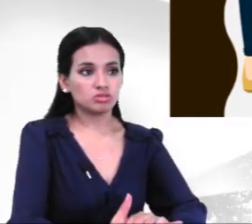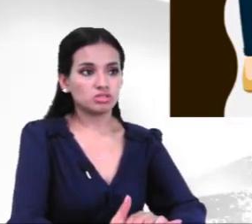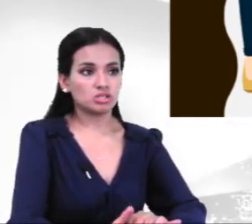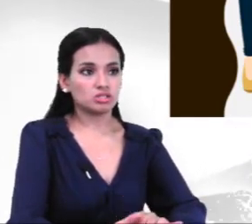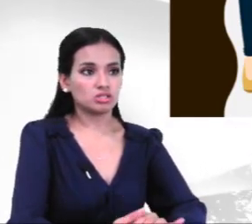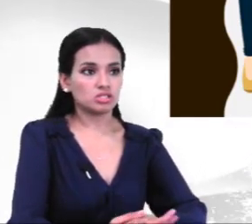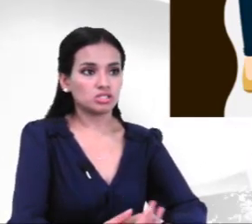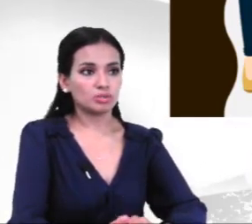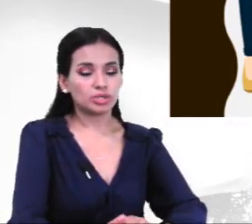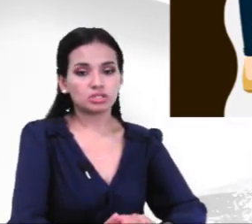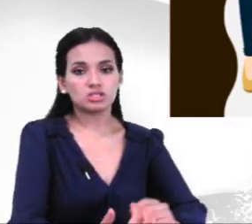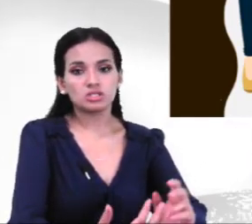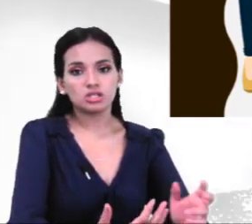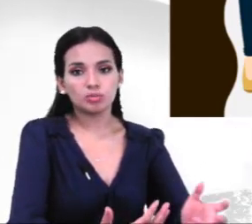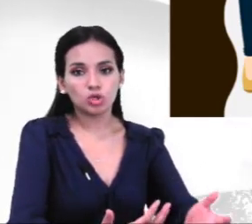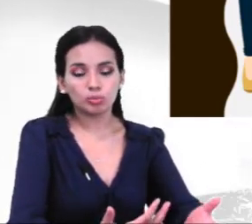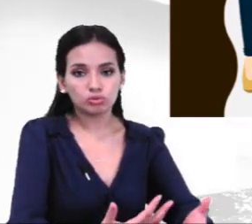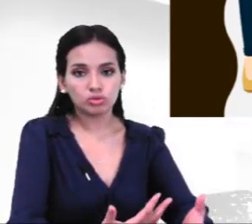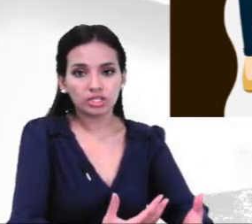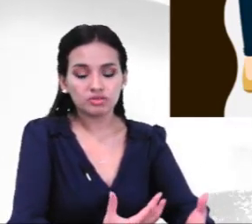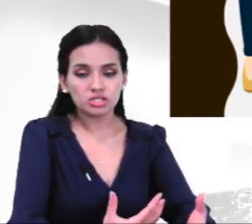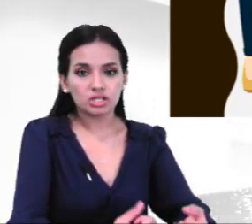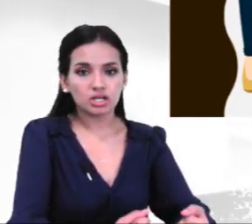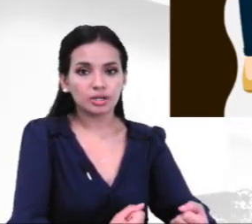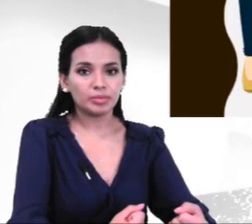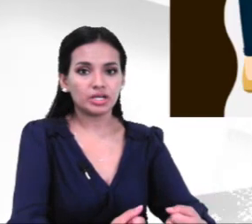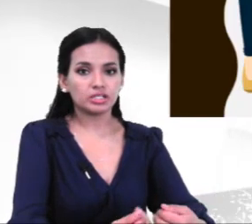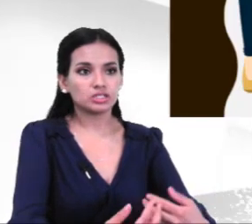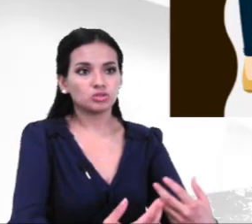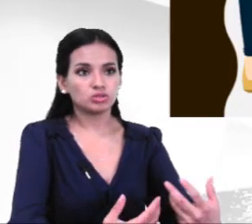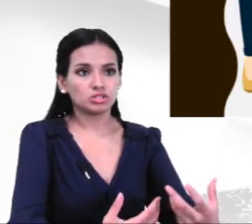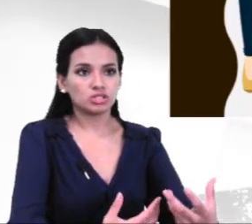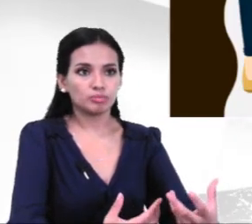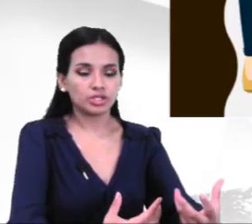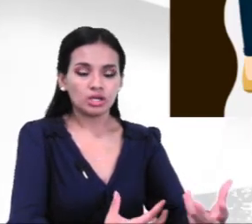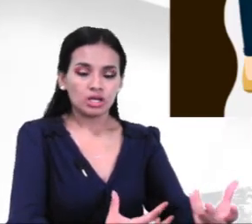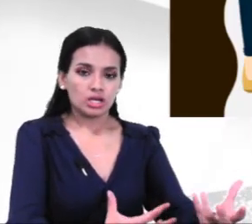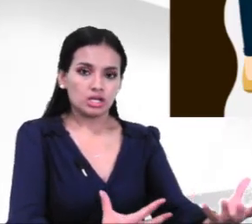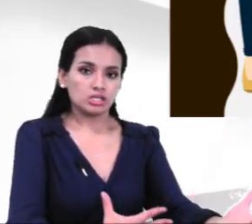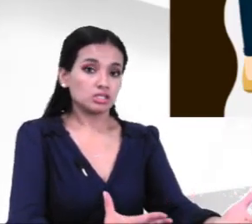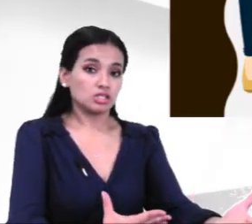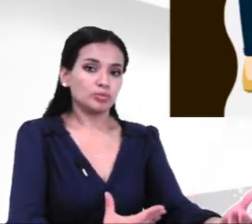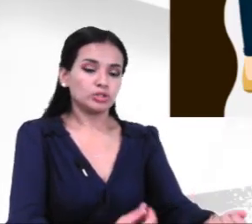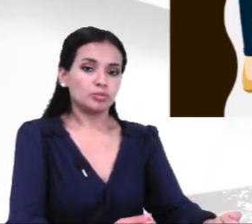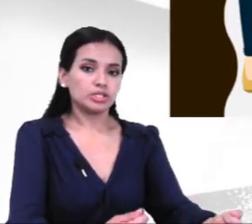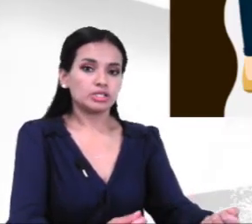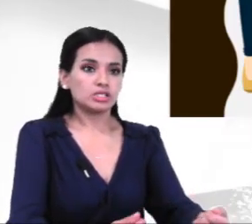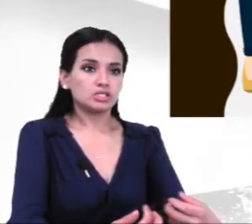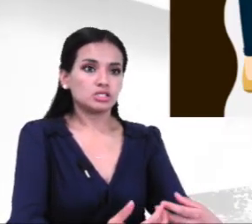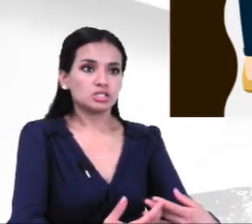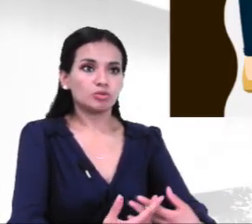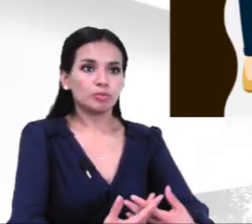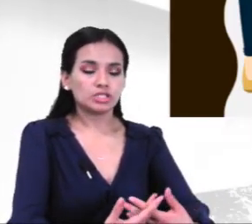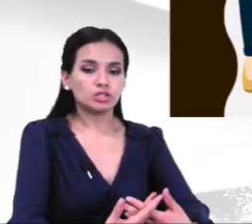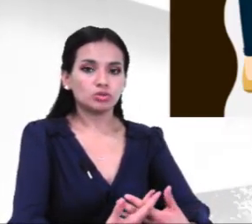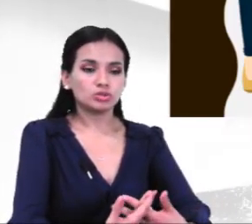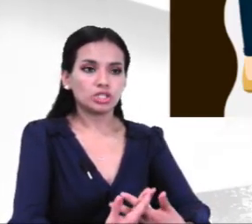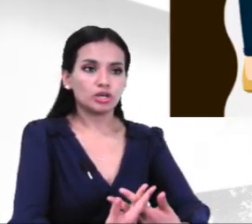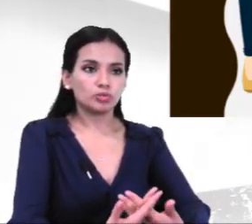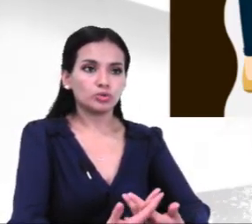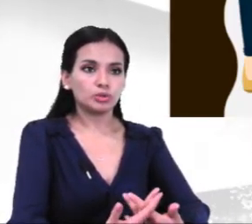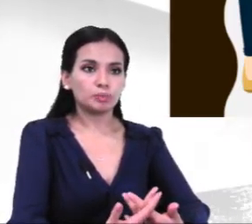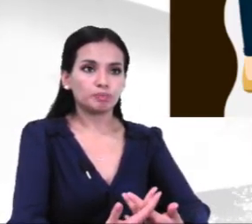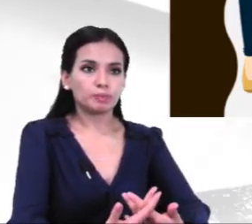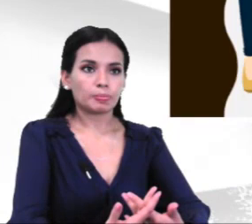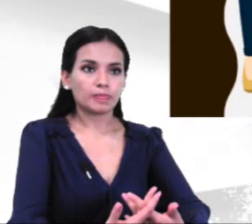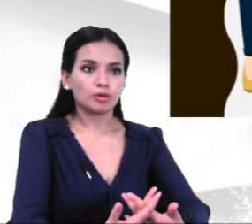ser conscientes en esta parte si tenemos la oportunidad de visitar las playas entonces siempre en este tiempo tal vez de crisis que estamos pasando nos